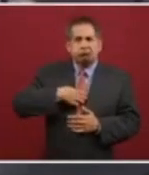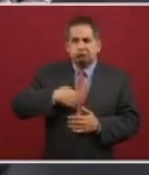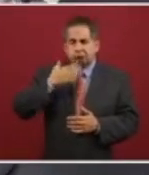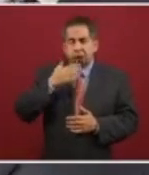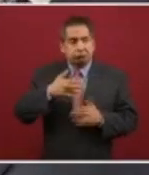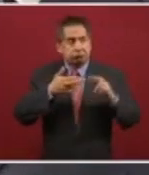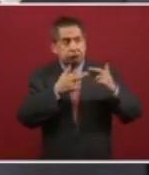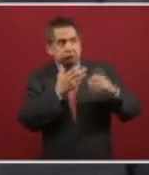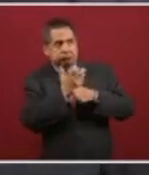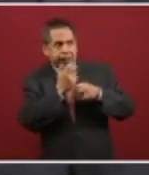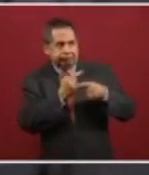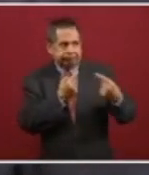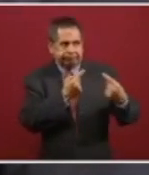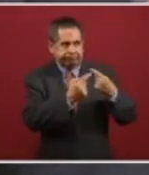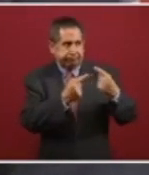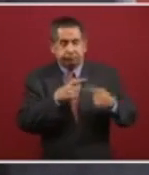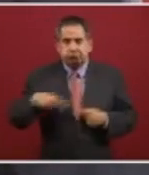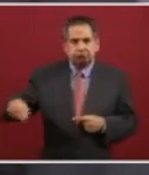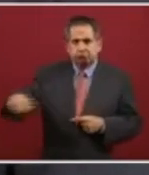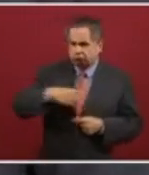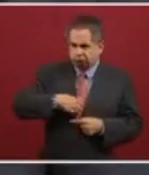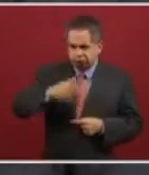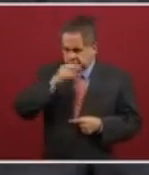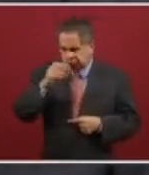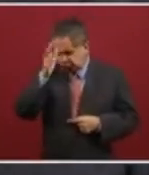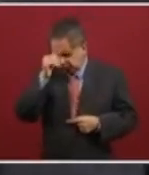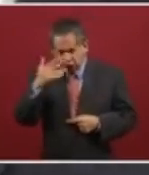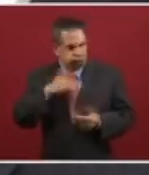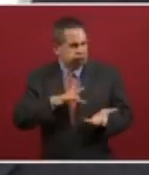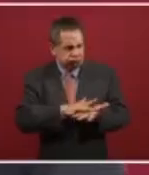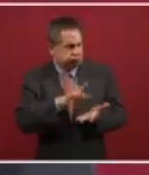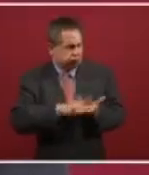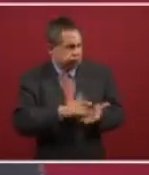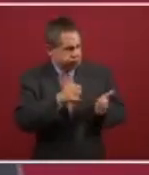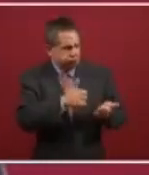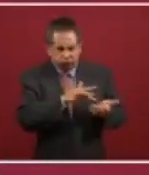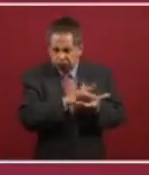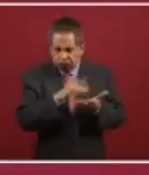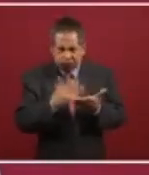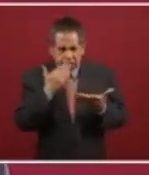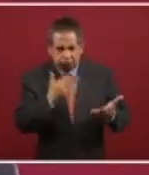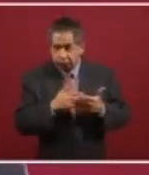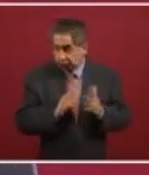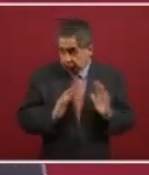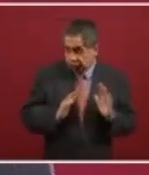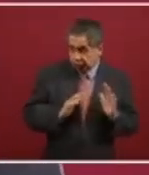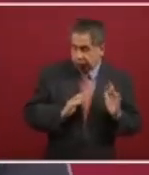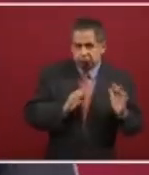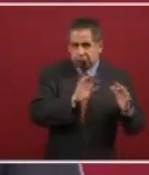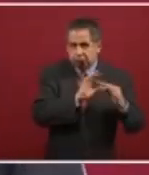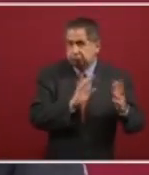relación con Estados Unidos. Se está respaldando al gobierno.